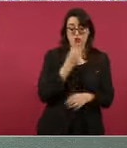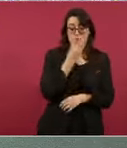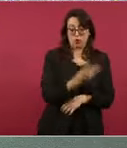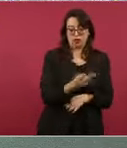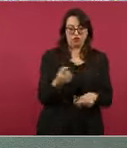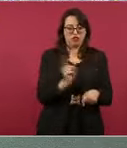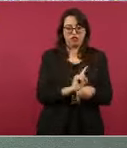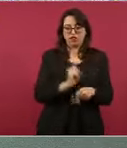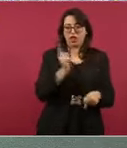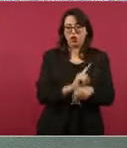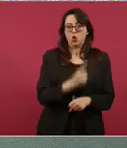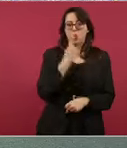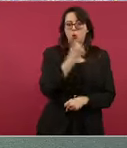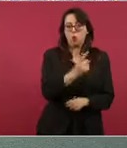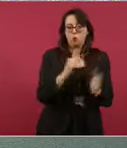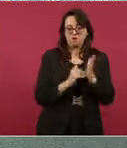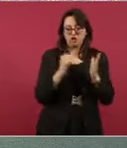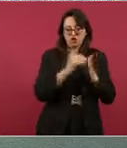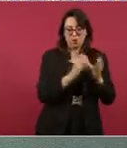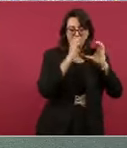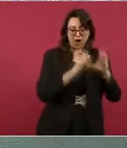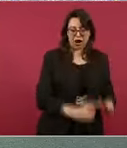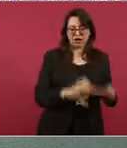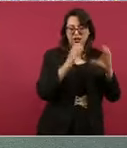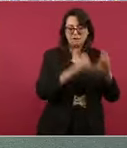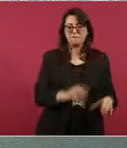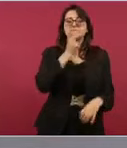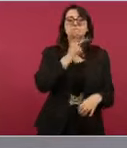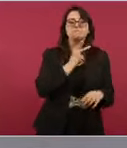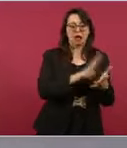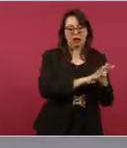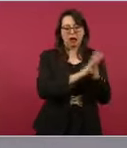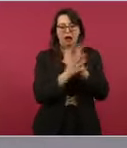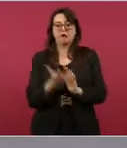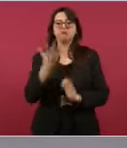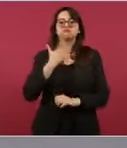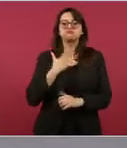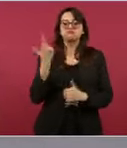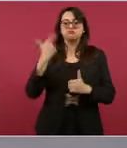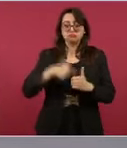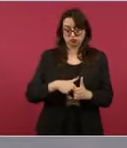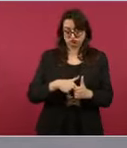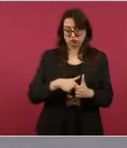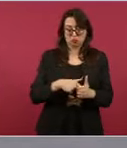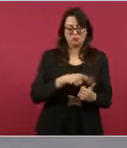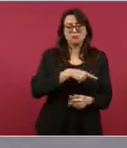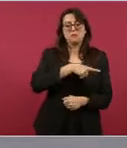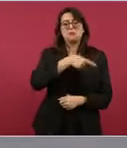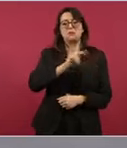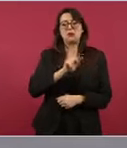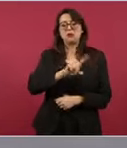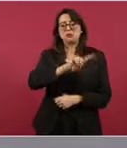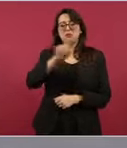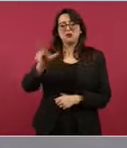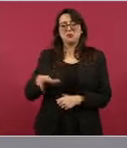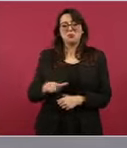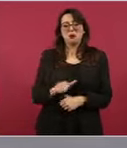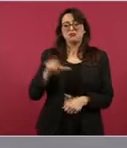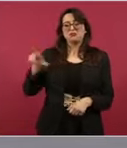1.300.000 barriles de petróleo. Sin embargo, a la luz del desinterés y abandono de nuestras